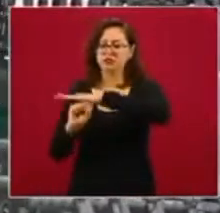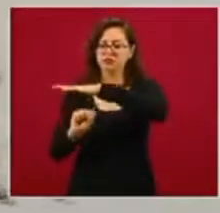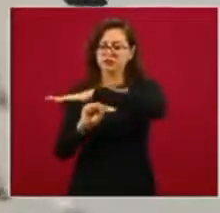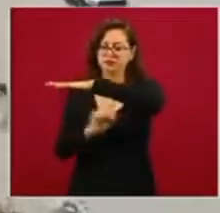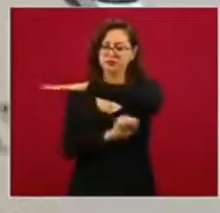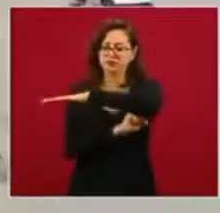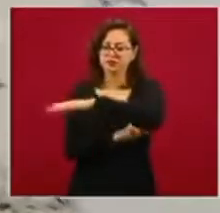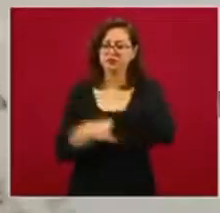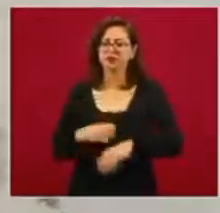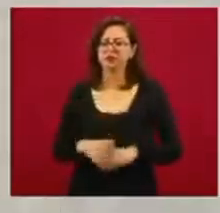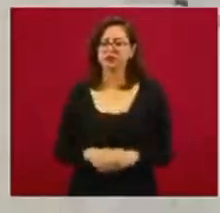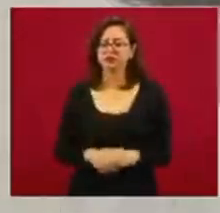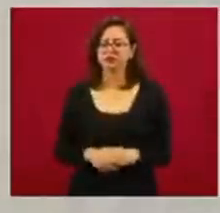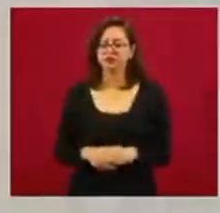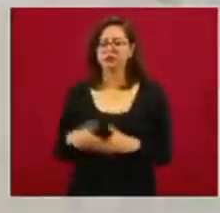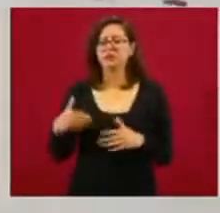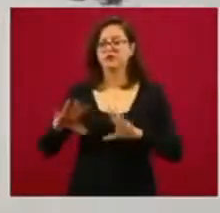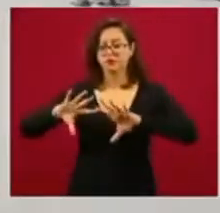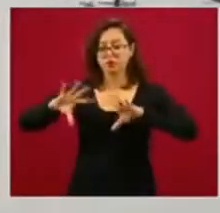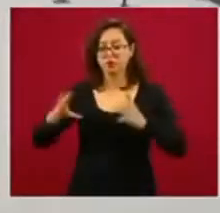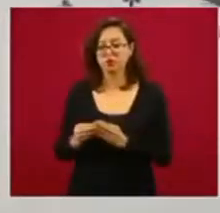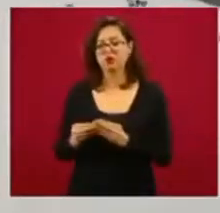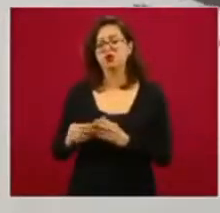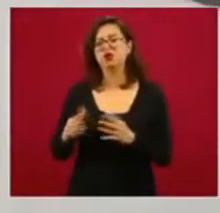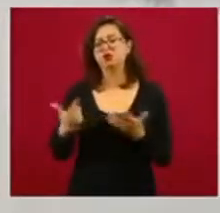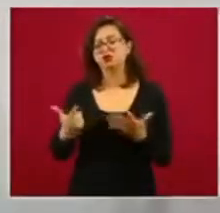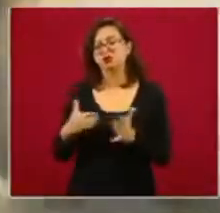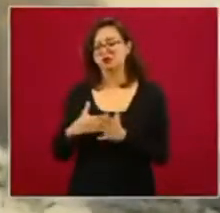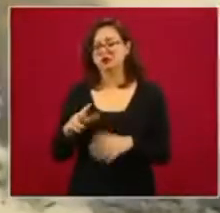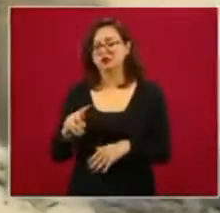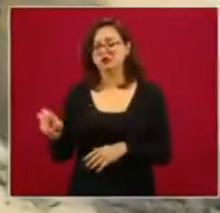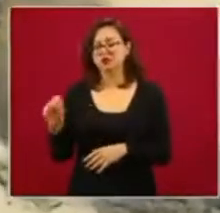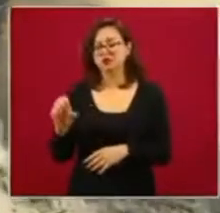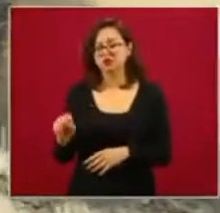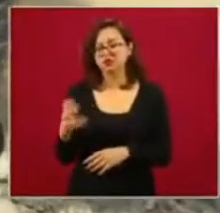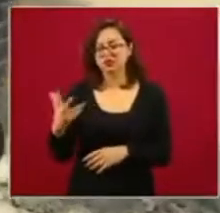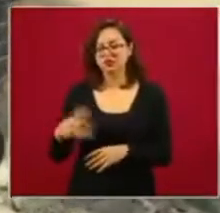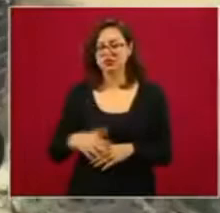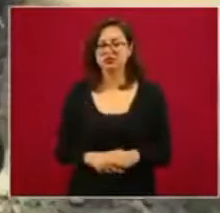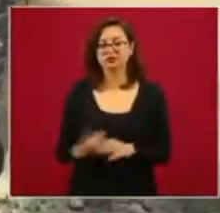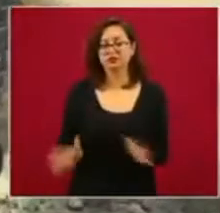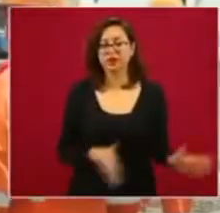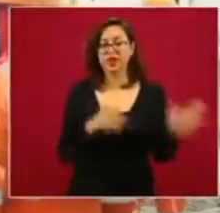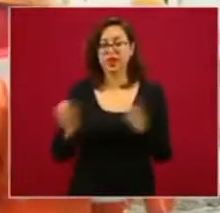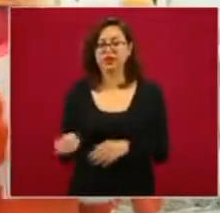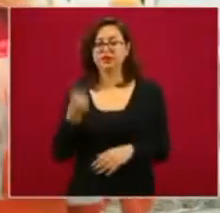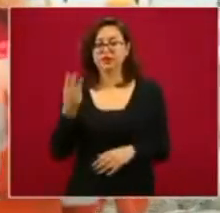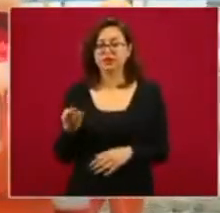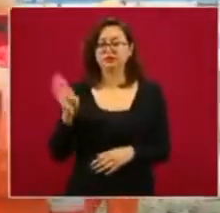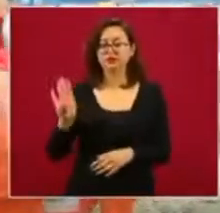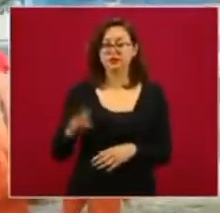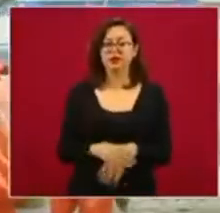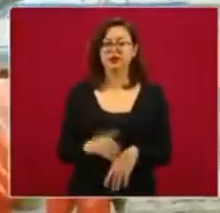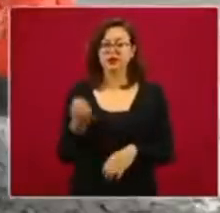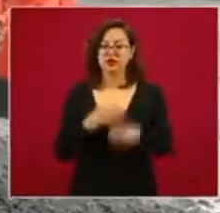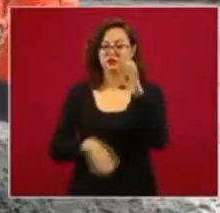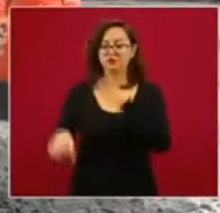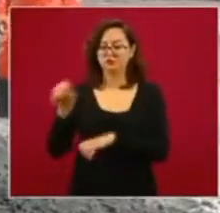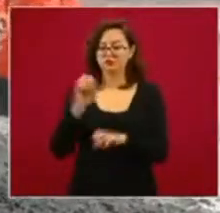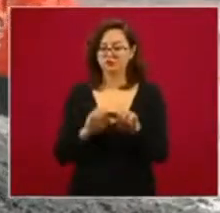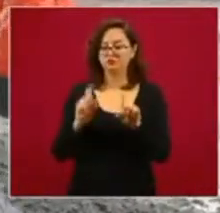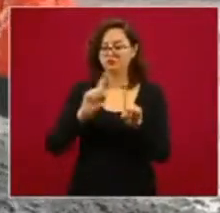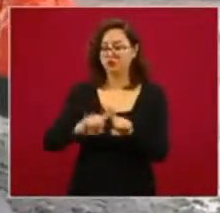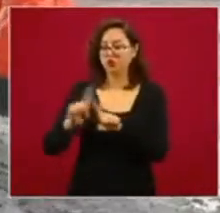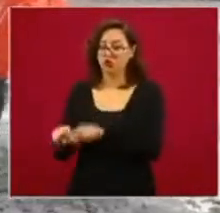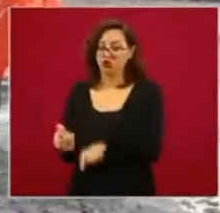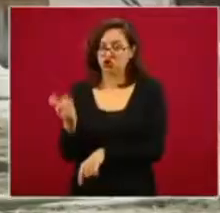las 2.575 que incluye el paquete. En el paquete 3B, a cargo de las empresas UOP e